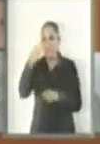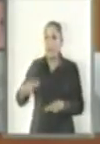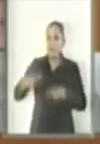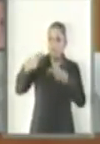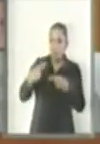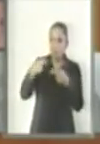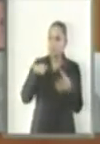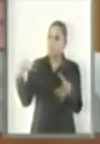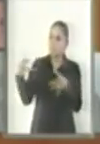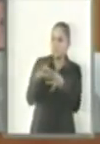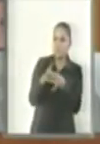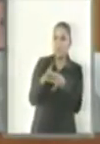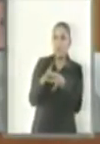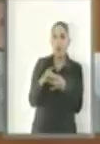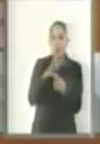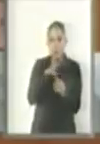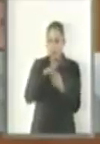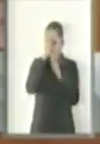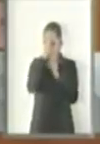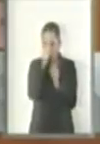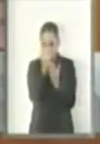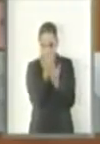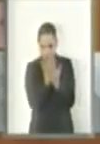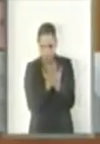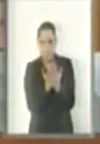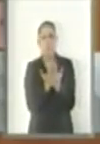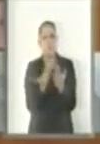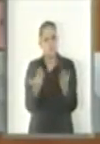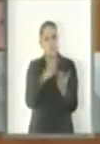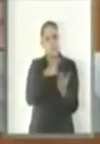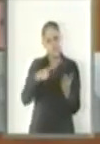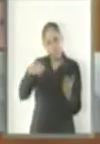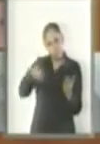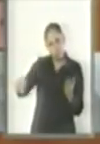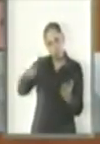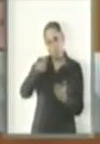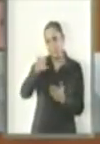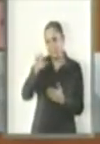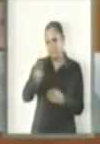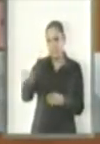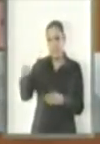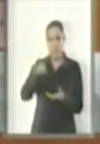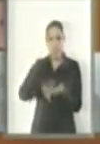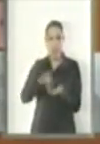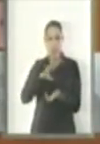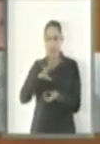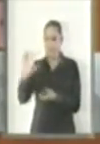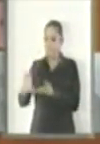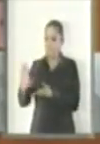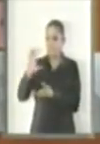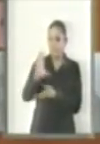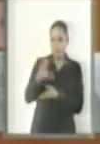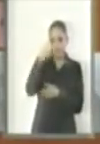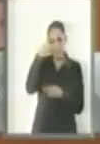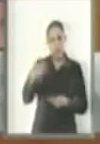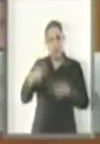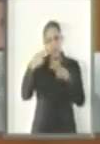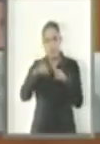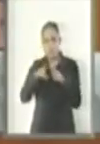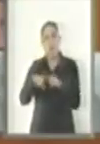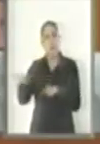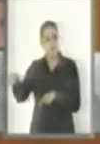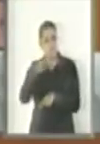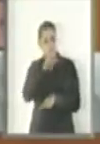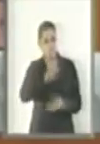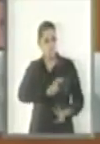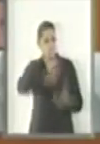establecidos y que recauden el pago a Mexichem como accionista mayoritaria de los daños y perjuicios de los